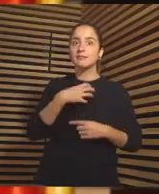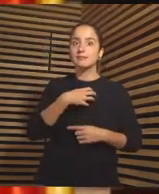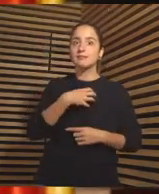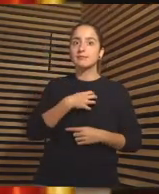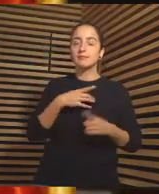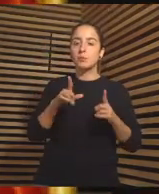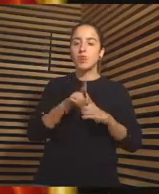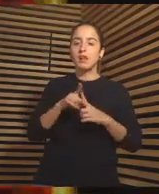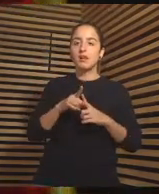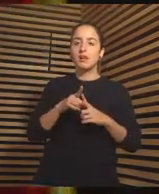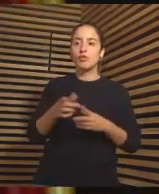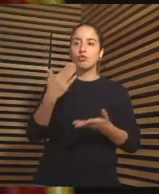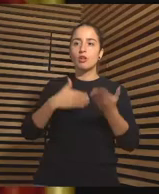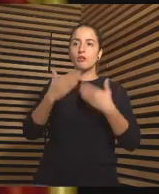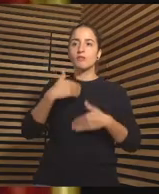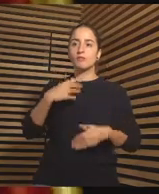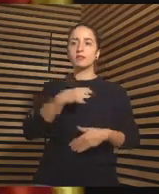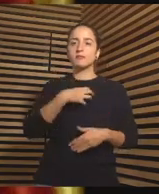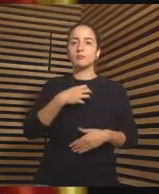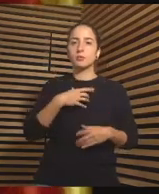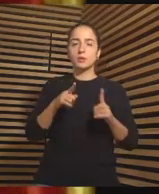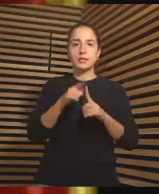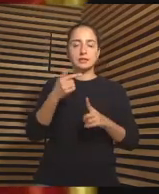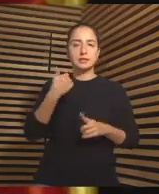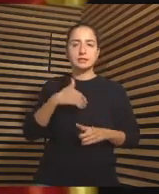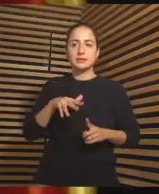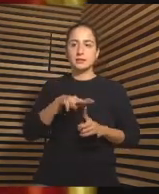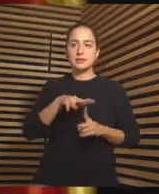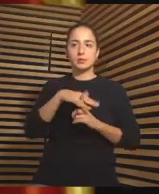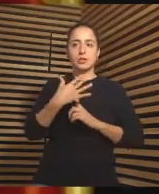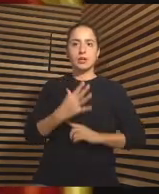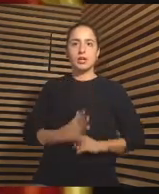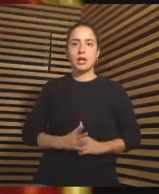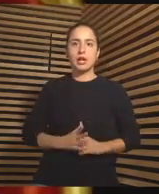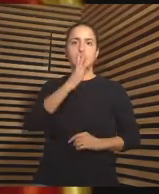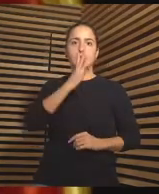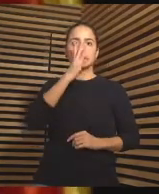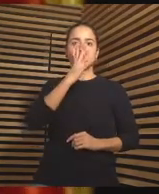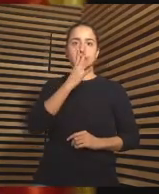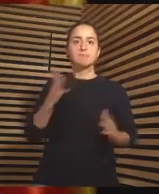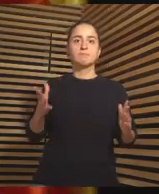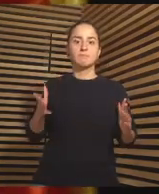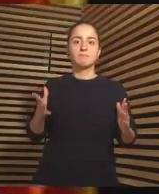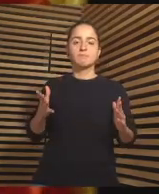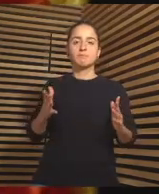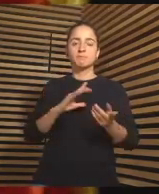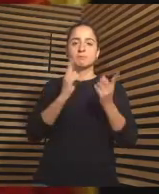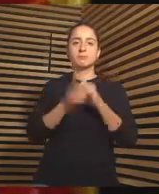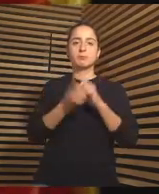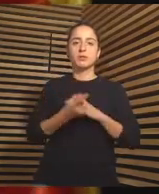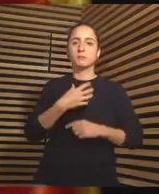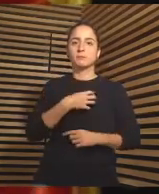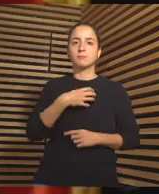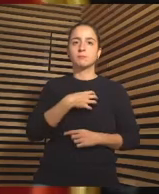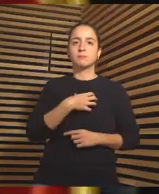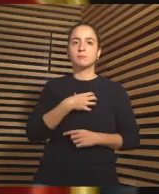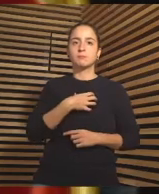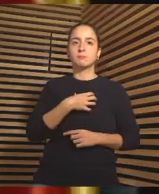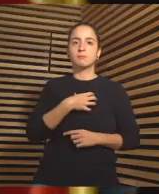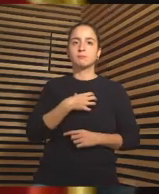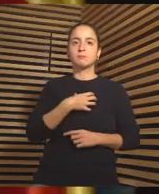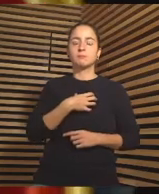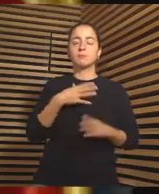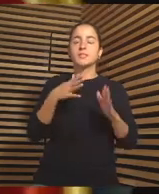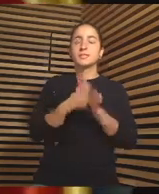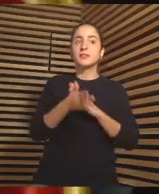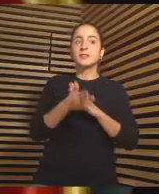que esto ha llegado para quedarse y que la situación que tenemos, pues, es la que es, y que entonces lo que tenemos es que intentar